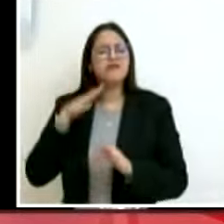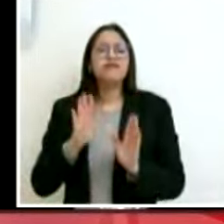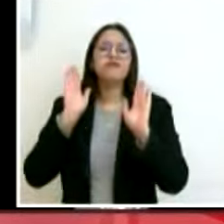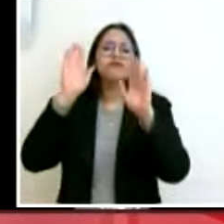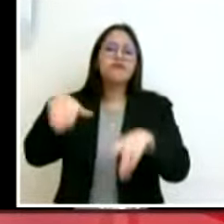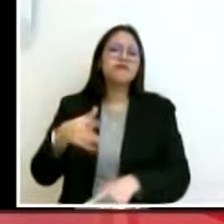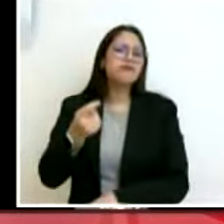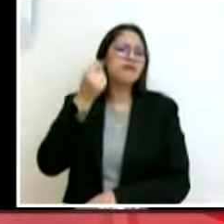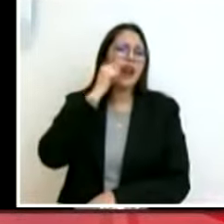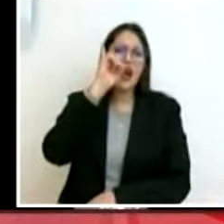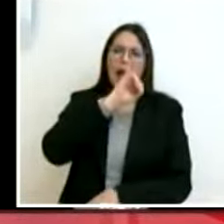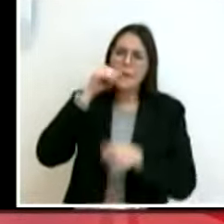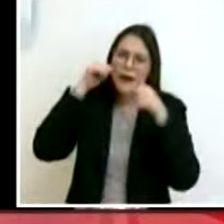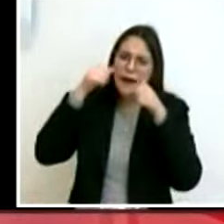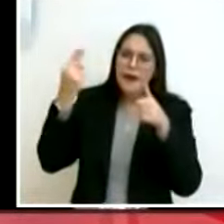hacer.